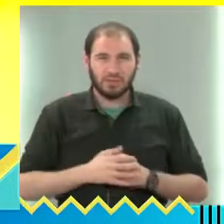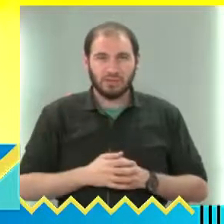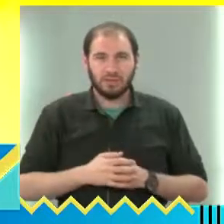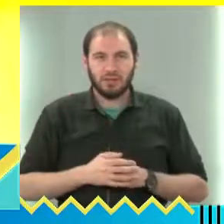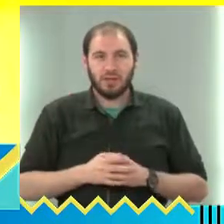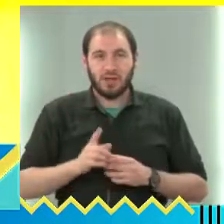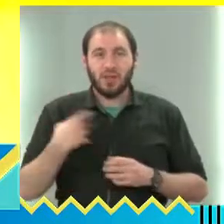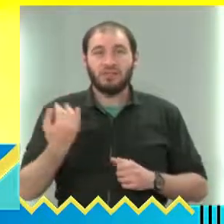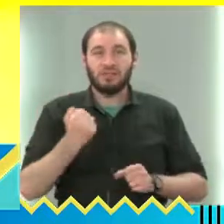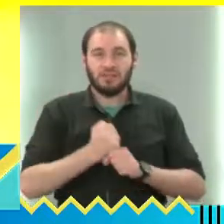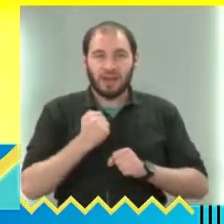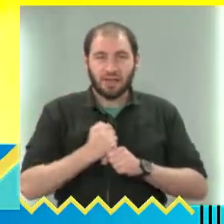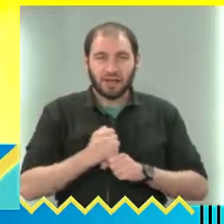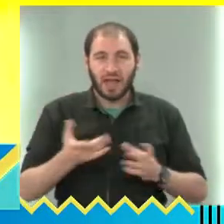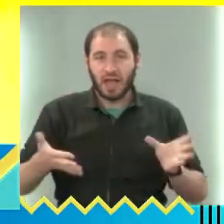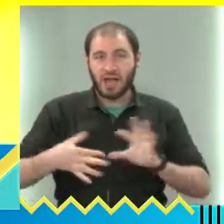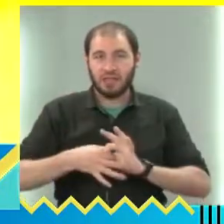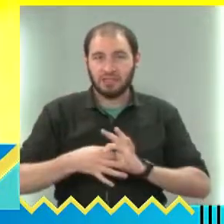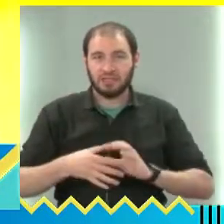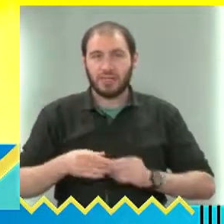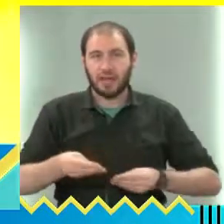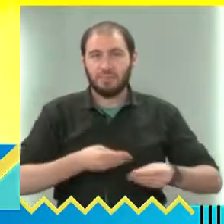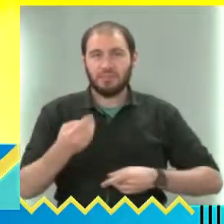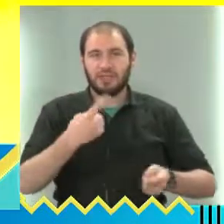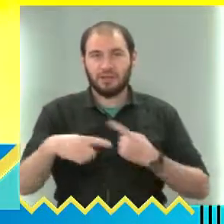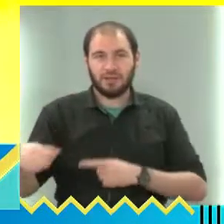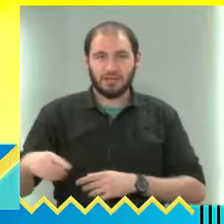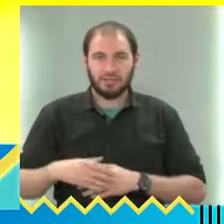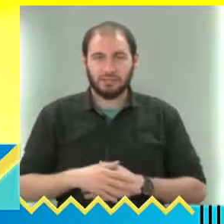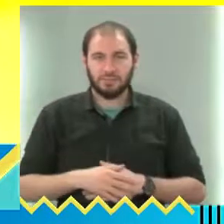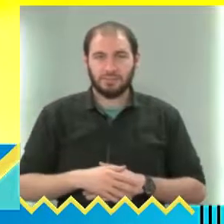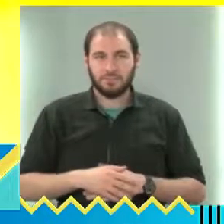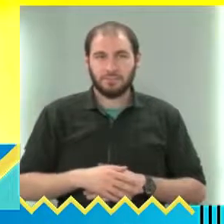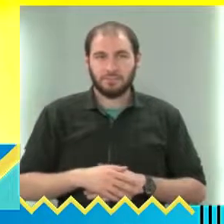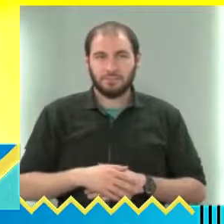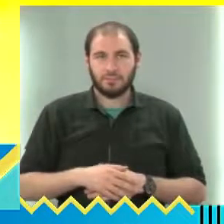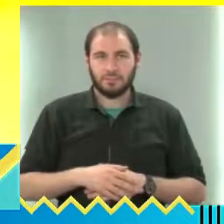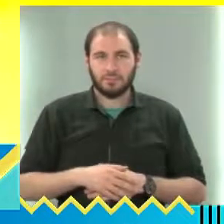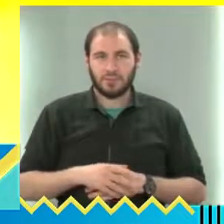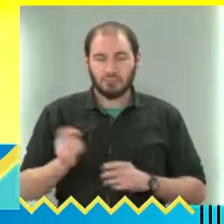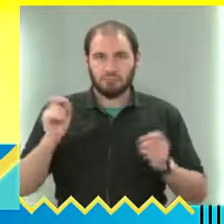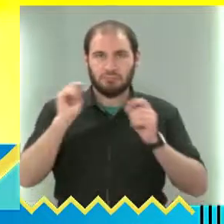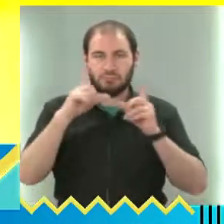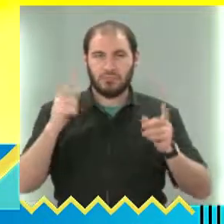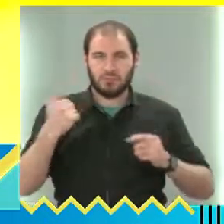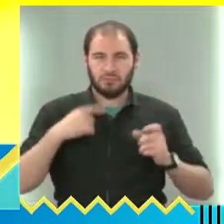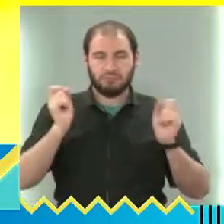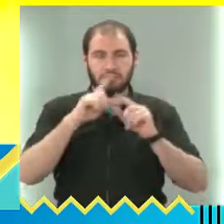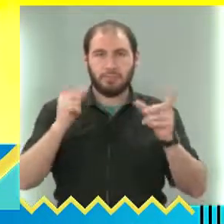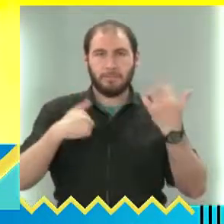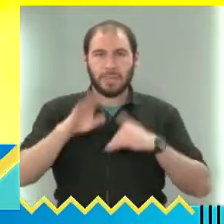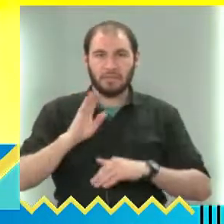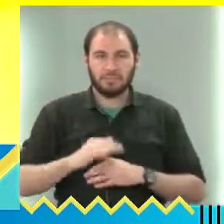nosotros trabajamos y hacemos alianzas con distintas empresas y que nos sorprende. A mí lo que más me